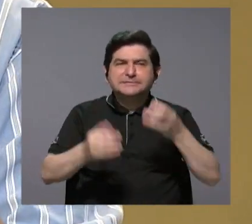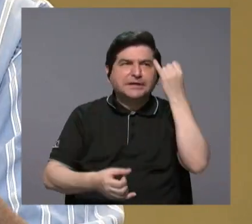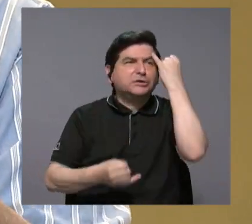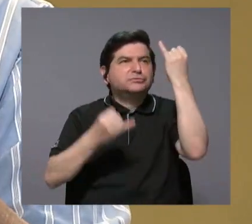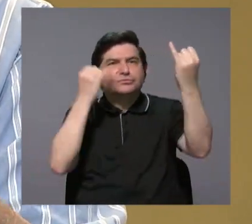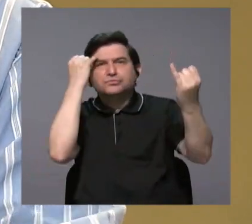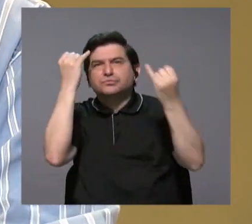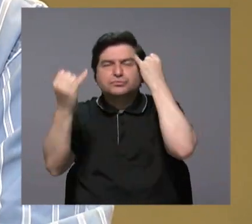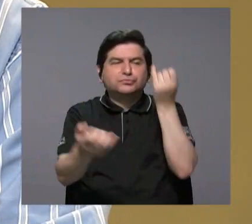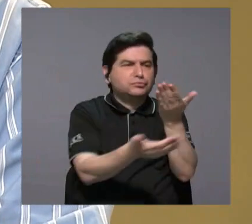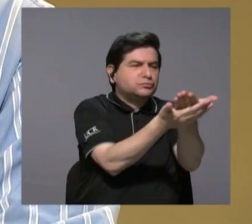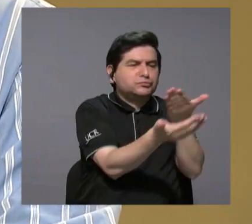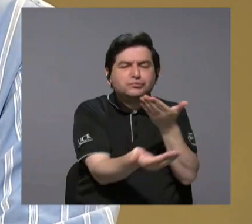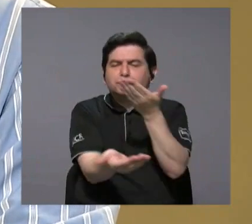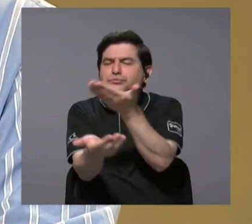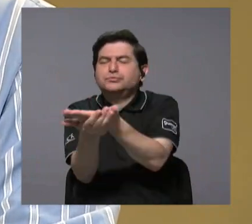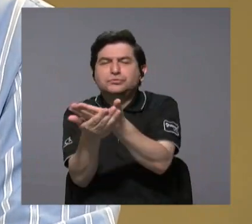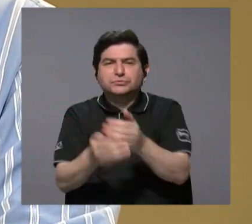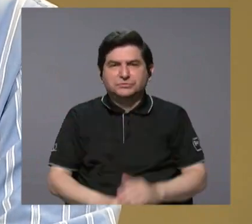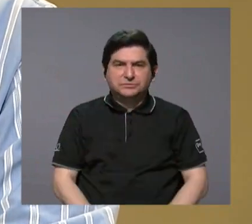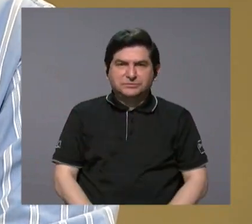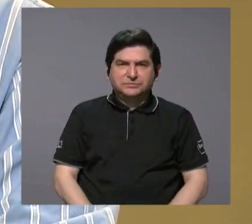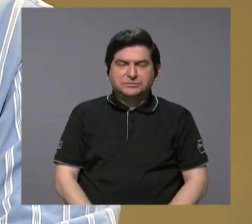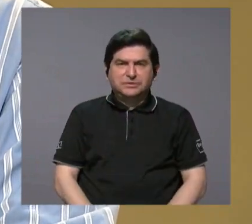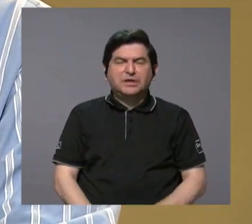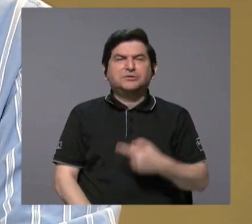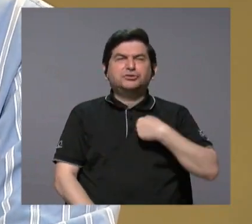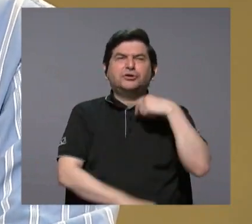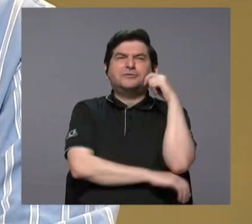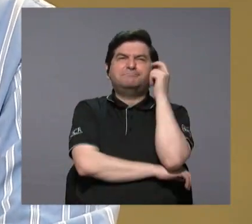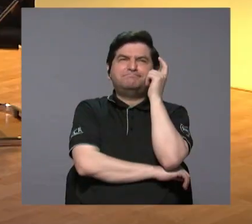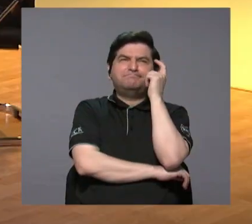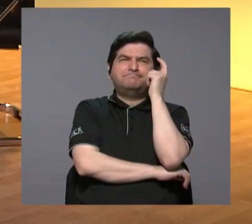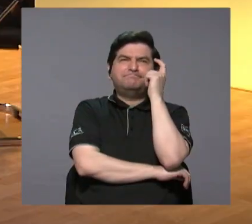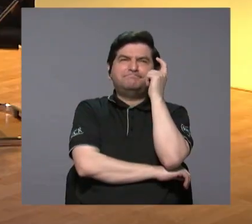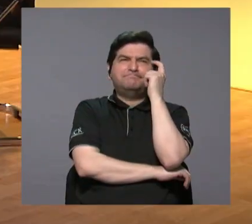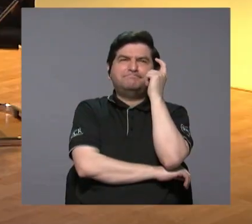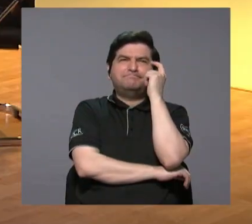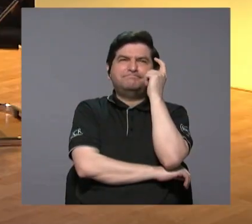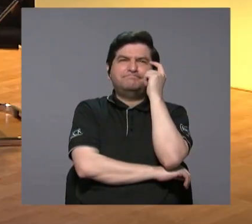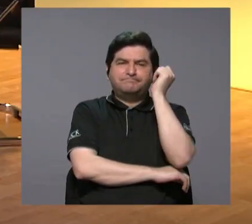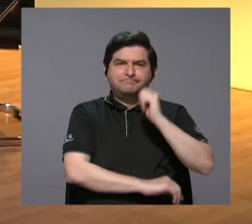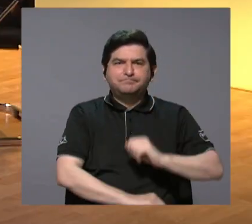ideas, propuestas que le da vuelta.